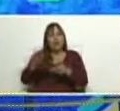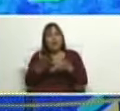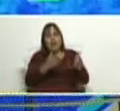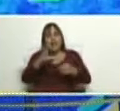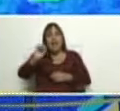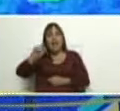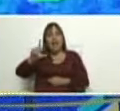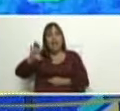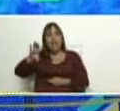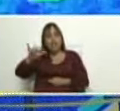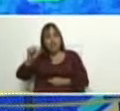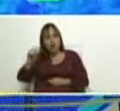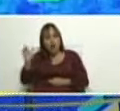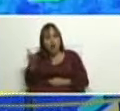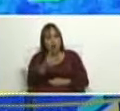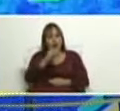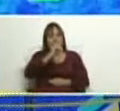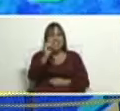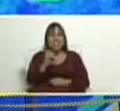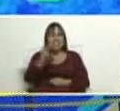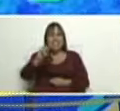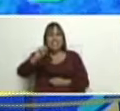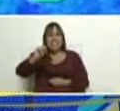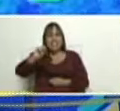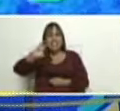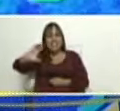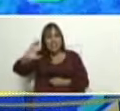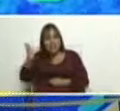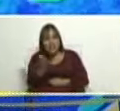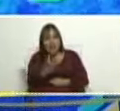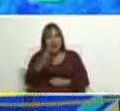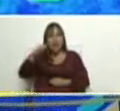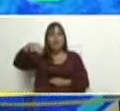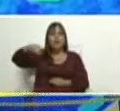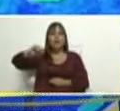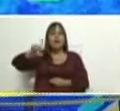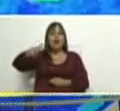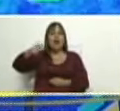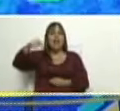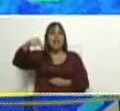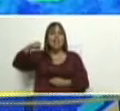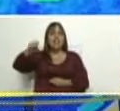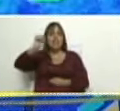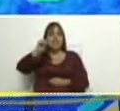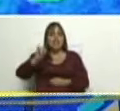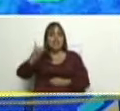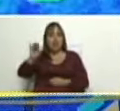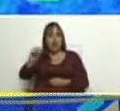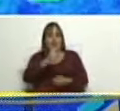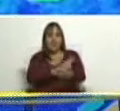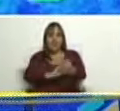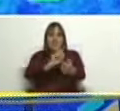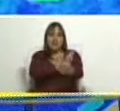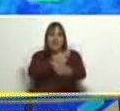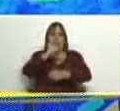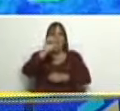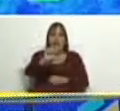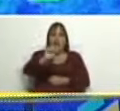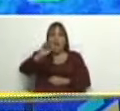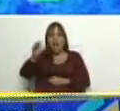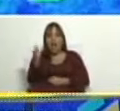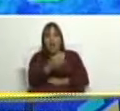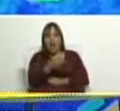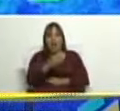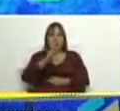El magnesio es muy importante, vital para la vida y la salud, las vitaminas A, D